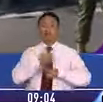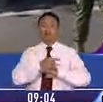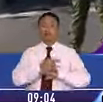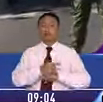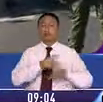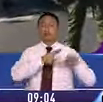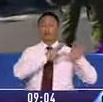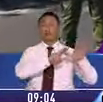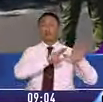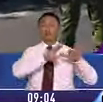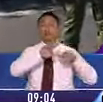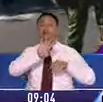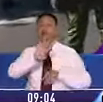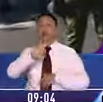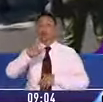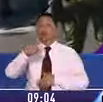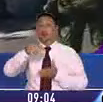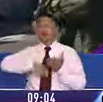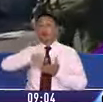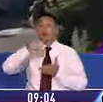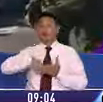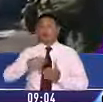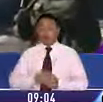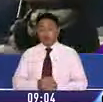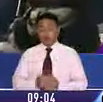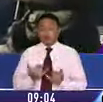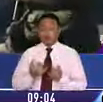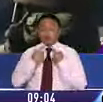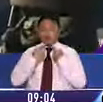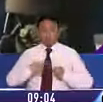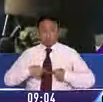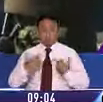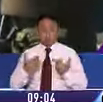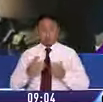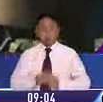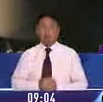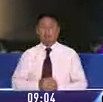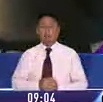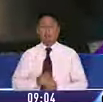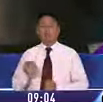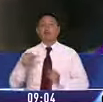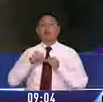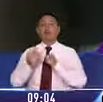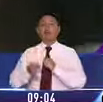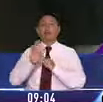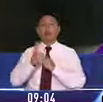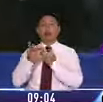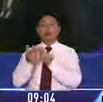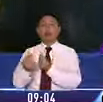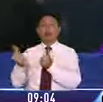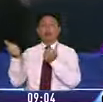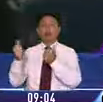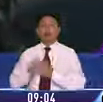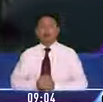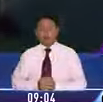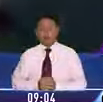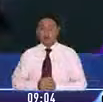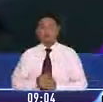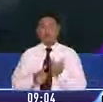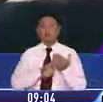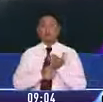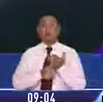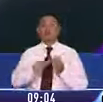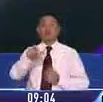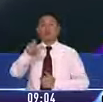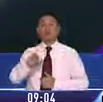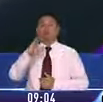ejecutivo 741 suscrito y que se ha dado a conocer el día de hoy, se disuelve la Asamblea. El ministro